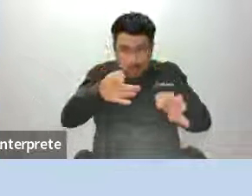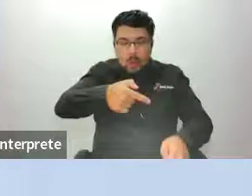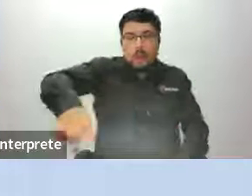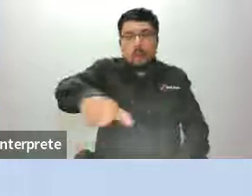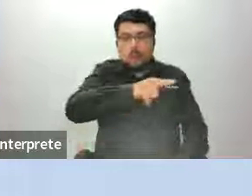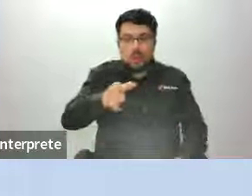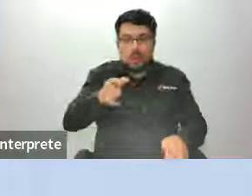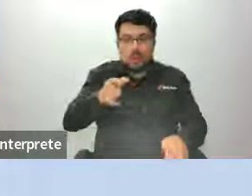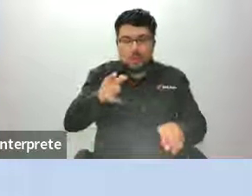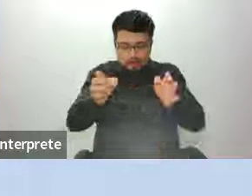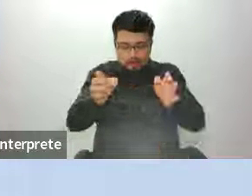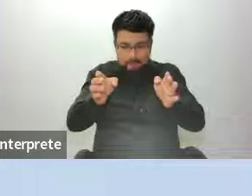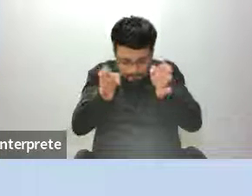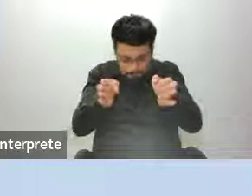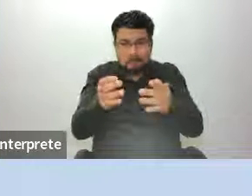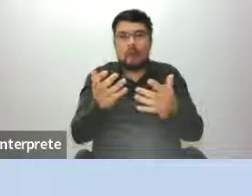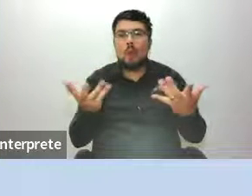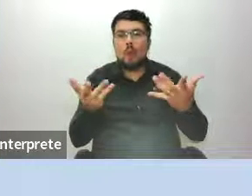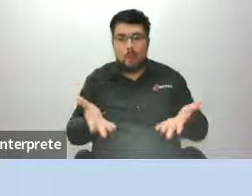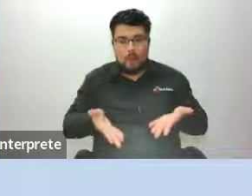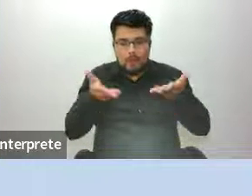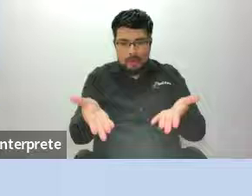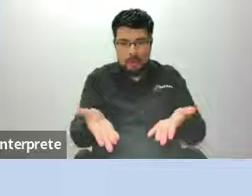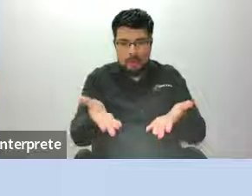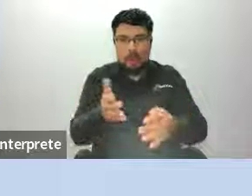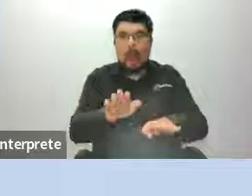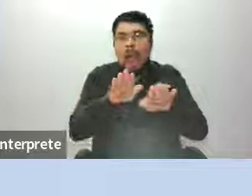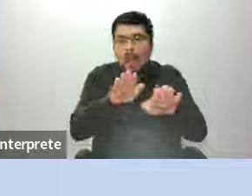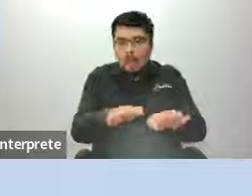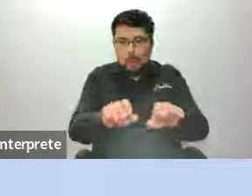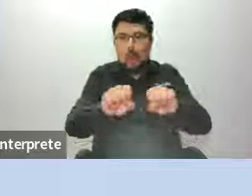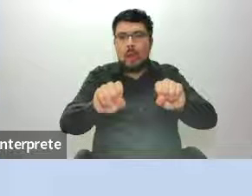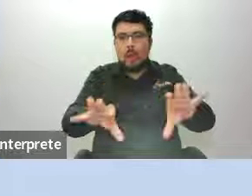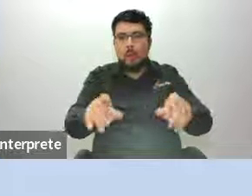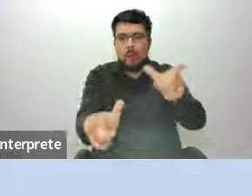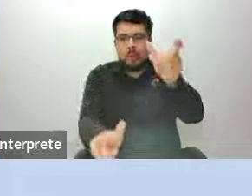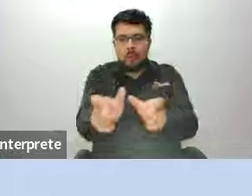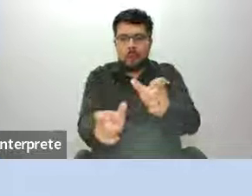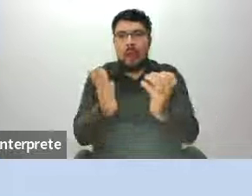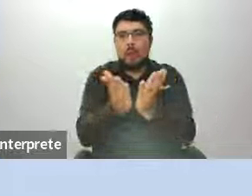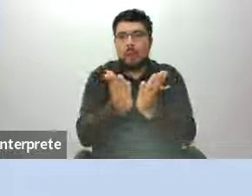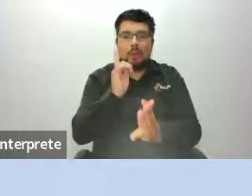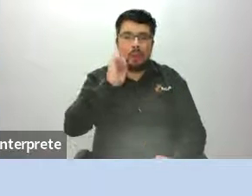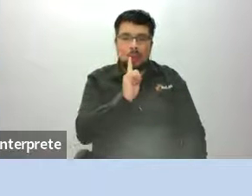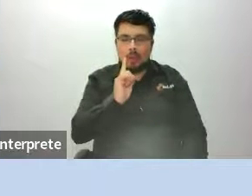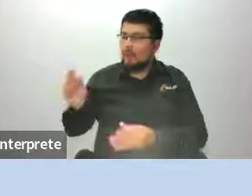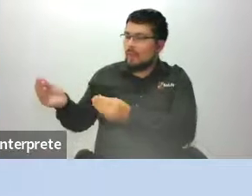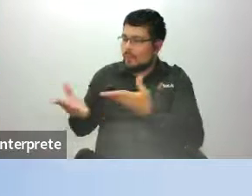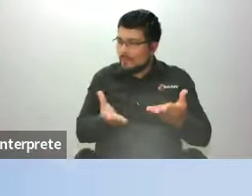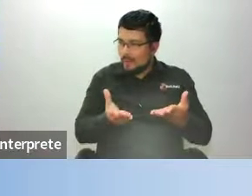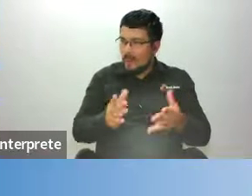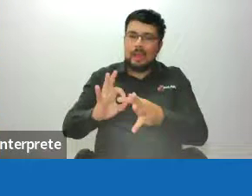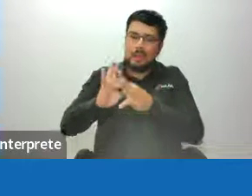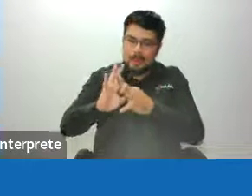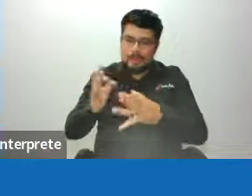al entregar apoyos y en la educación de estudiantes sordos. Fabiola, muy bienvenida y muchas gracias por acompañarnos.